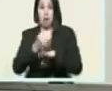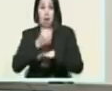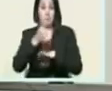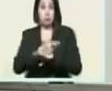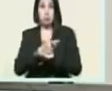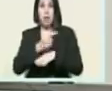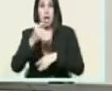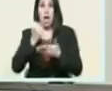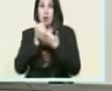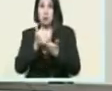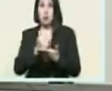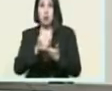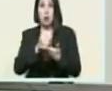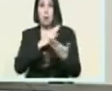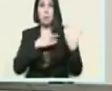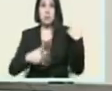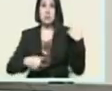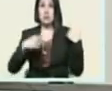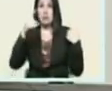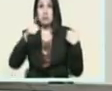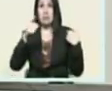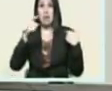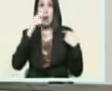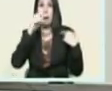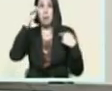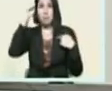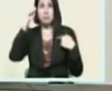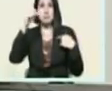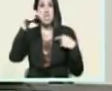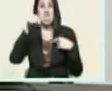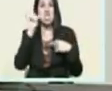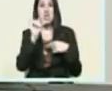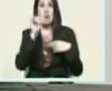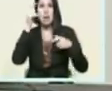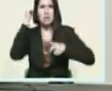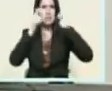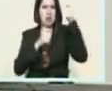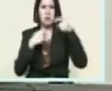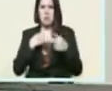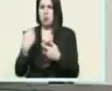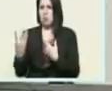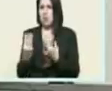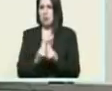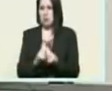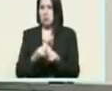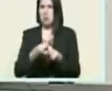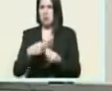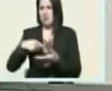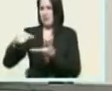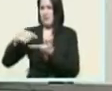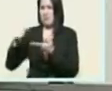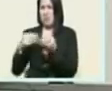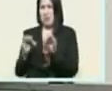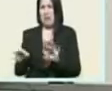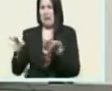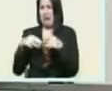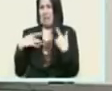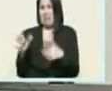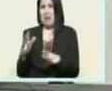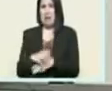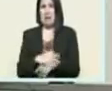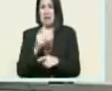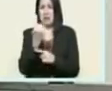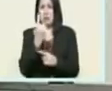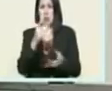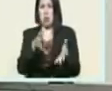humildemente a este autobusero presidente que está aquí. Si no fuera por Chávez, por mí, no hubiera firmado ni siquiera ese acuerdo, no tuviera